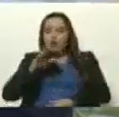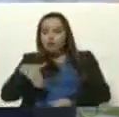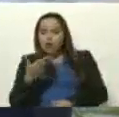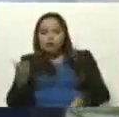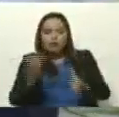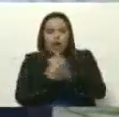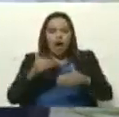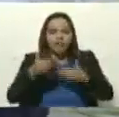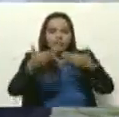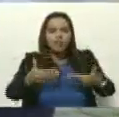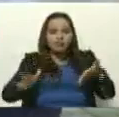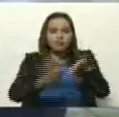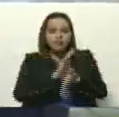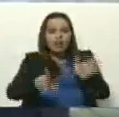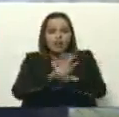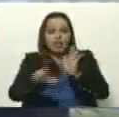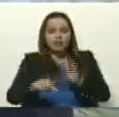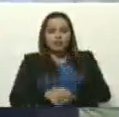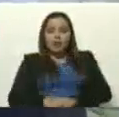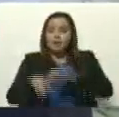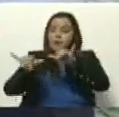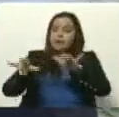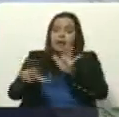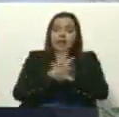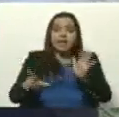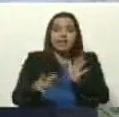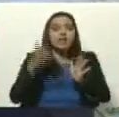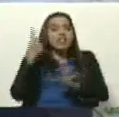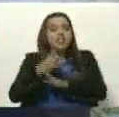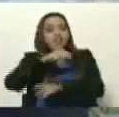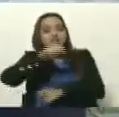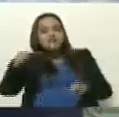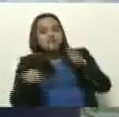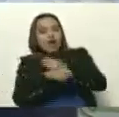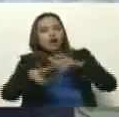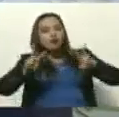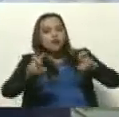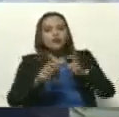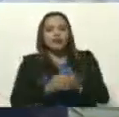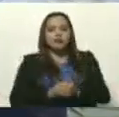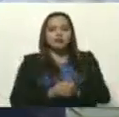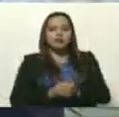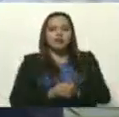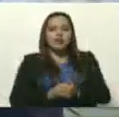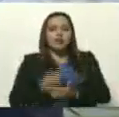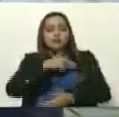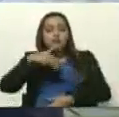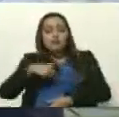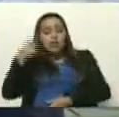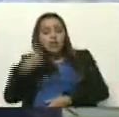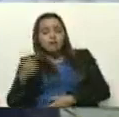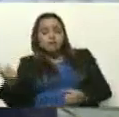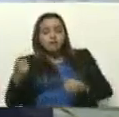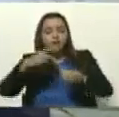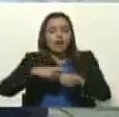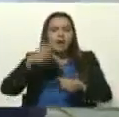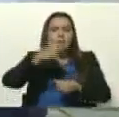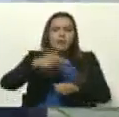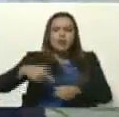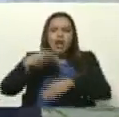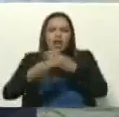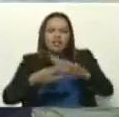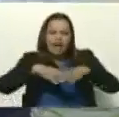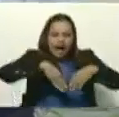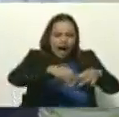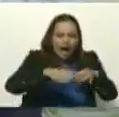en materia legislativa esa ley está desactualizada nosotros tenemos que allí incluir artesanos artistas